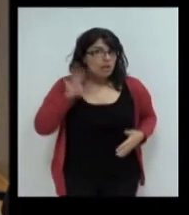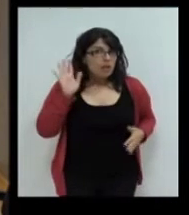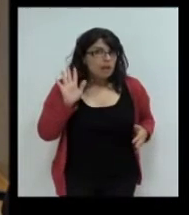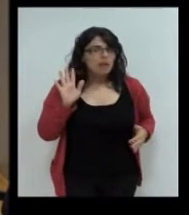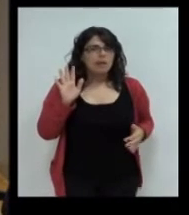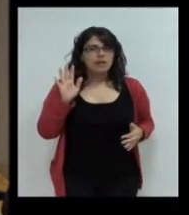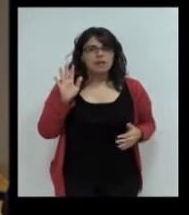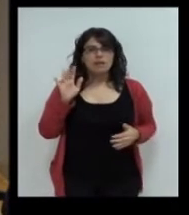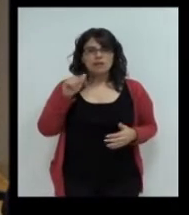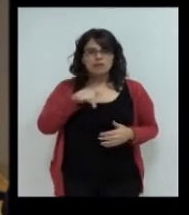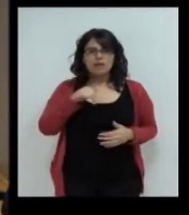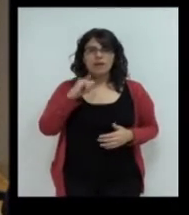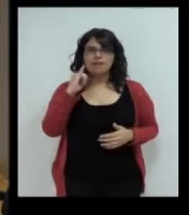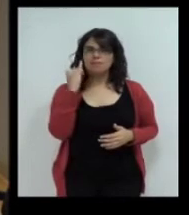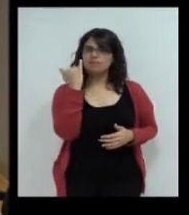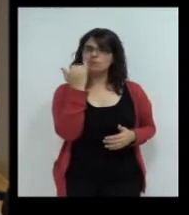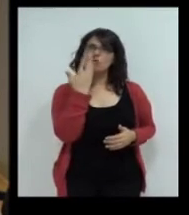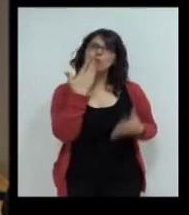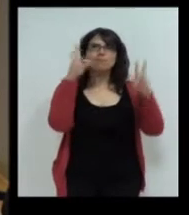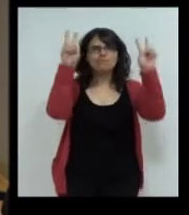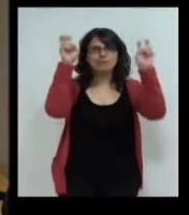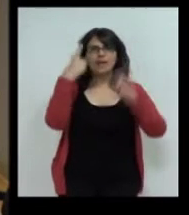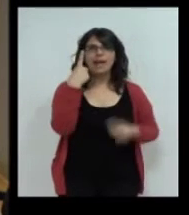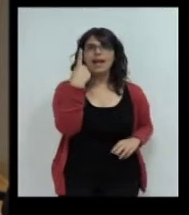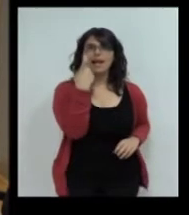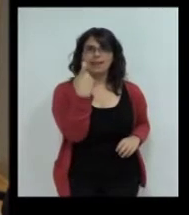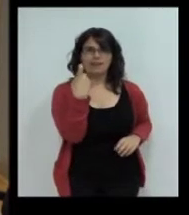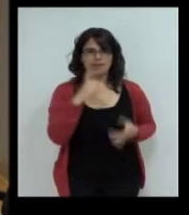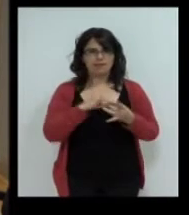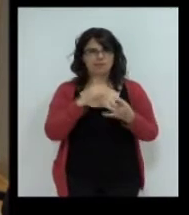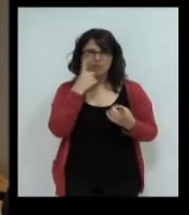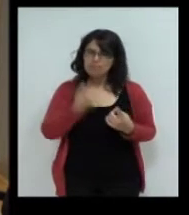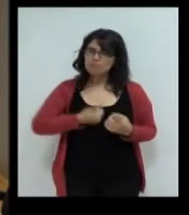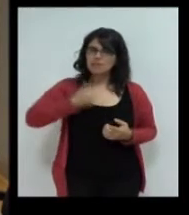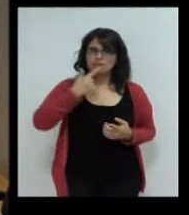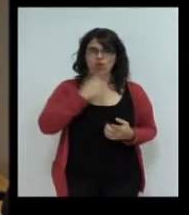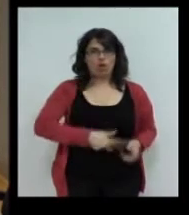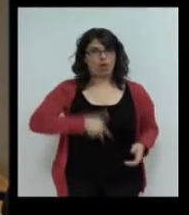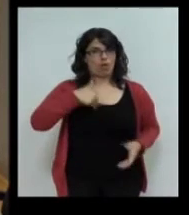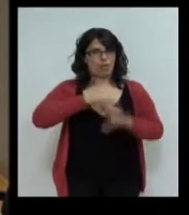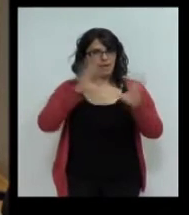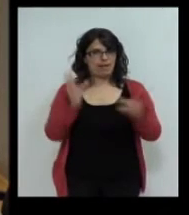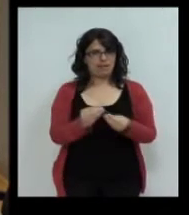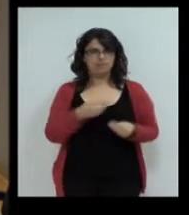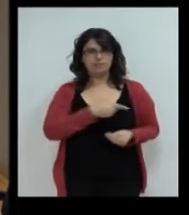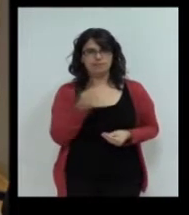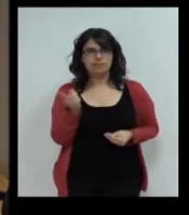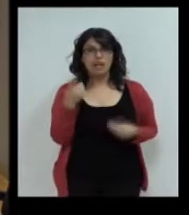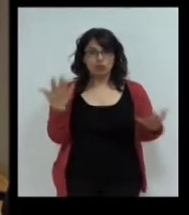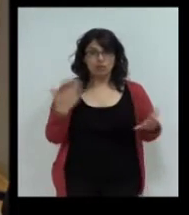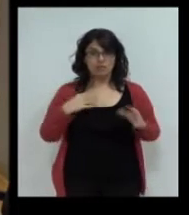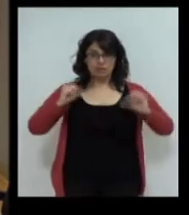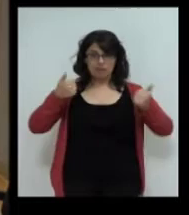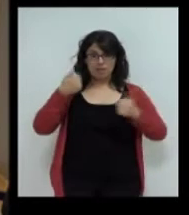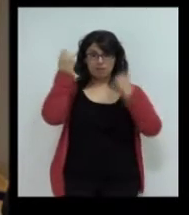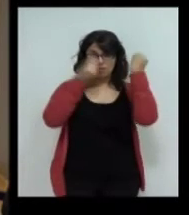una situación de carencia a nivel global, ¿no? Y porque tenemos que empezar y tenemos que pensar a la hora de plantearnos este tipo de servicios y